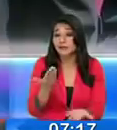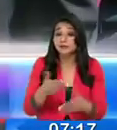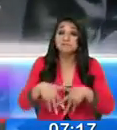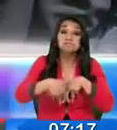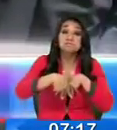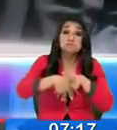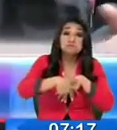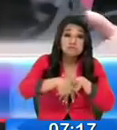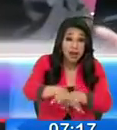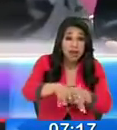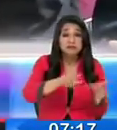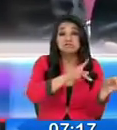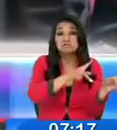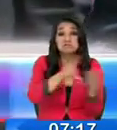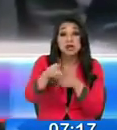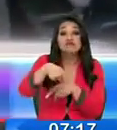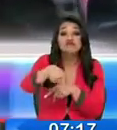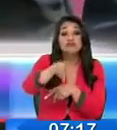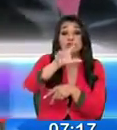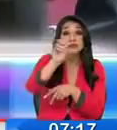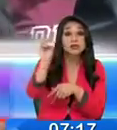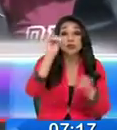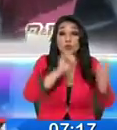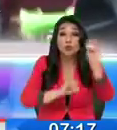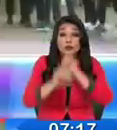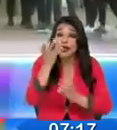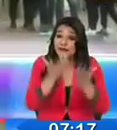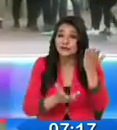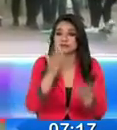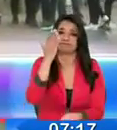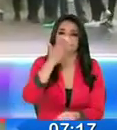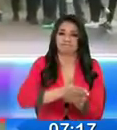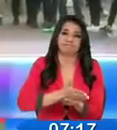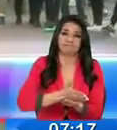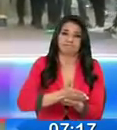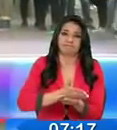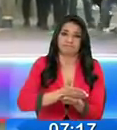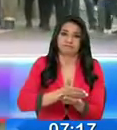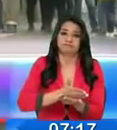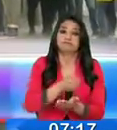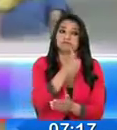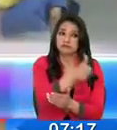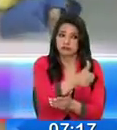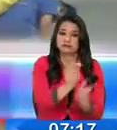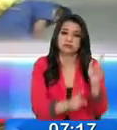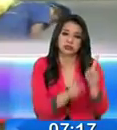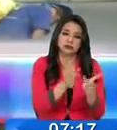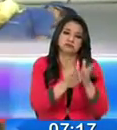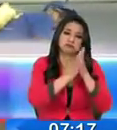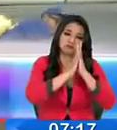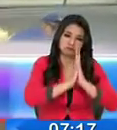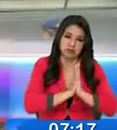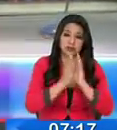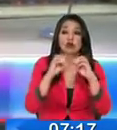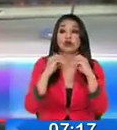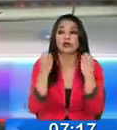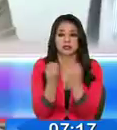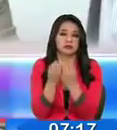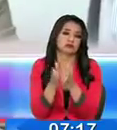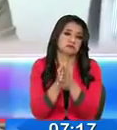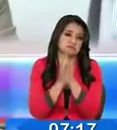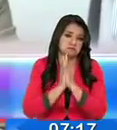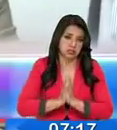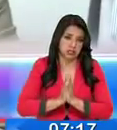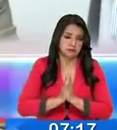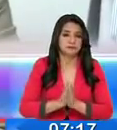que tenían prevista para el 30 de octubre. Esto a petición de la ciudadanía y de varias organizaciones.